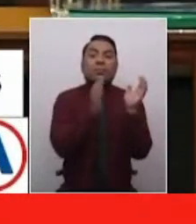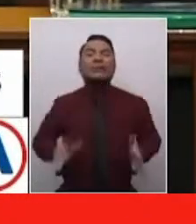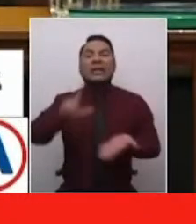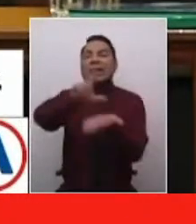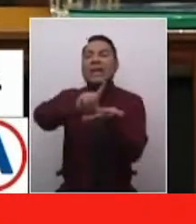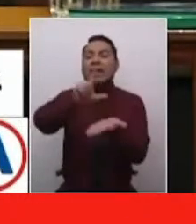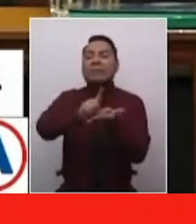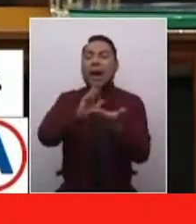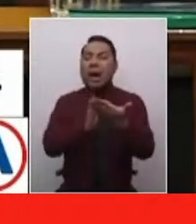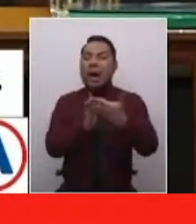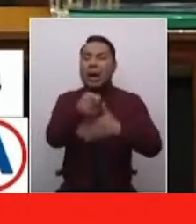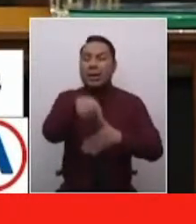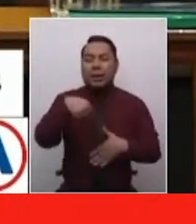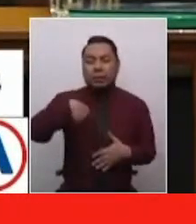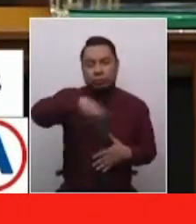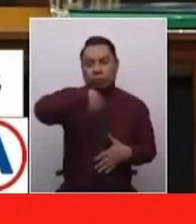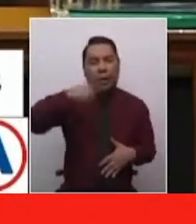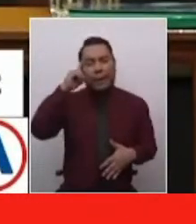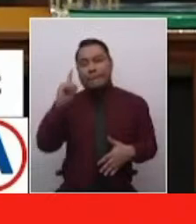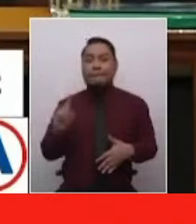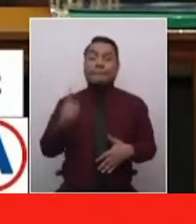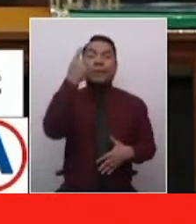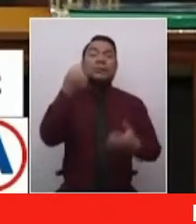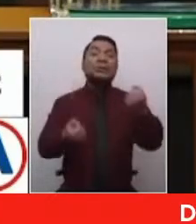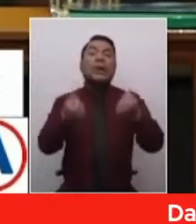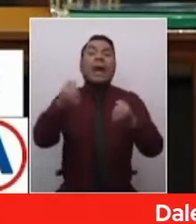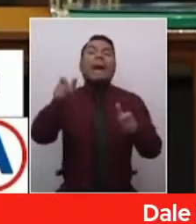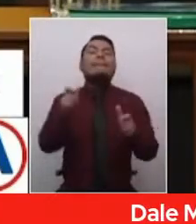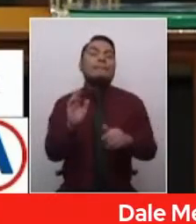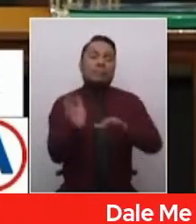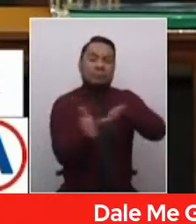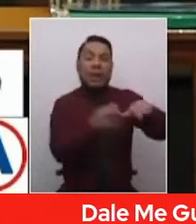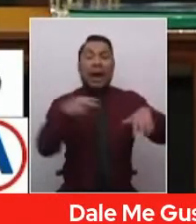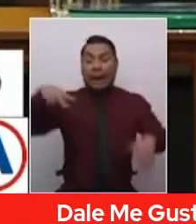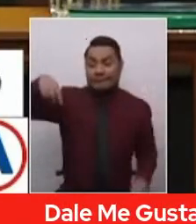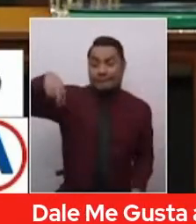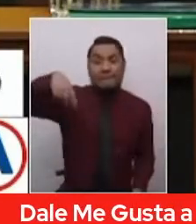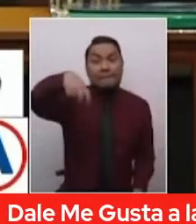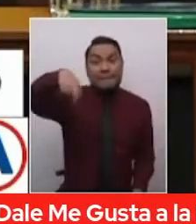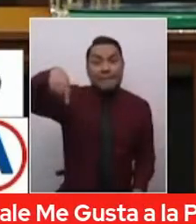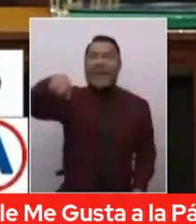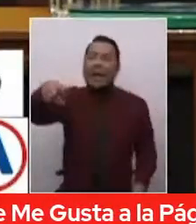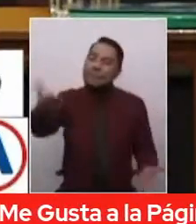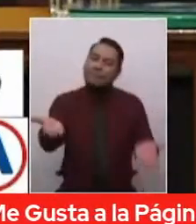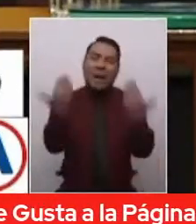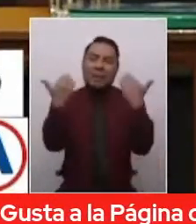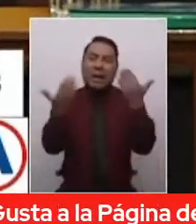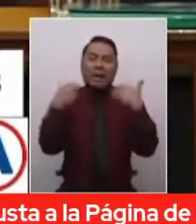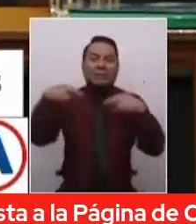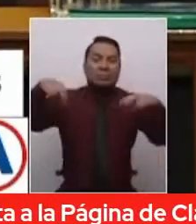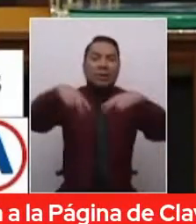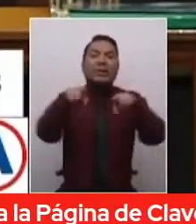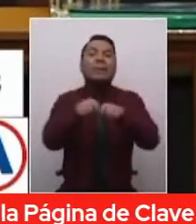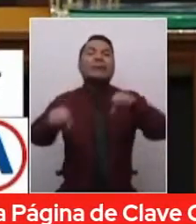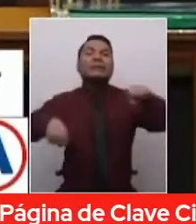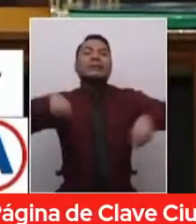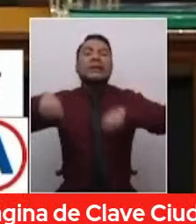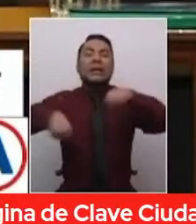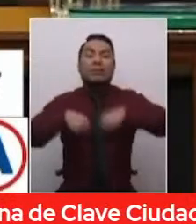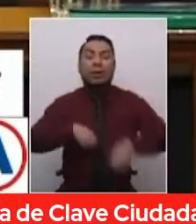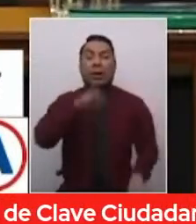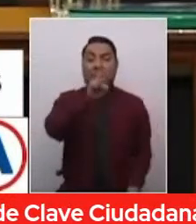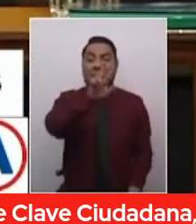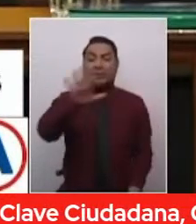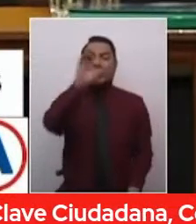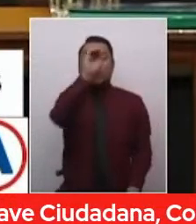de ello, nosotros vamos a priorizar el transporte peatonal y el transporte en ciclismo. El 25%